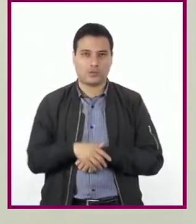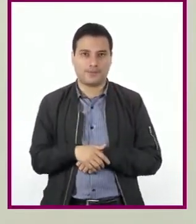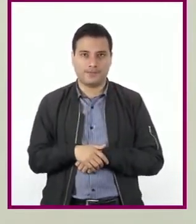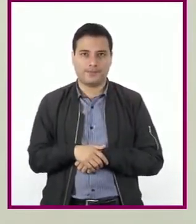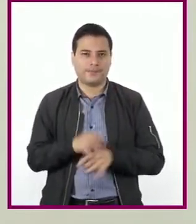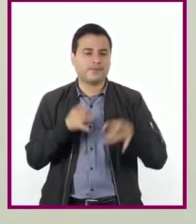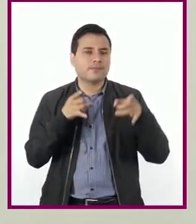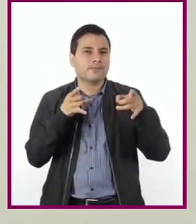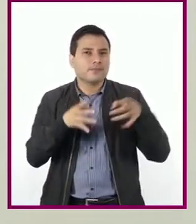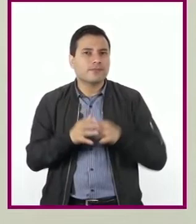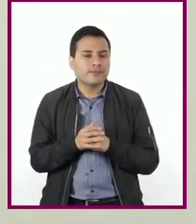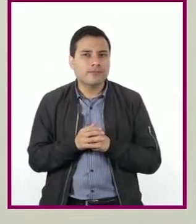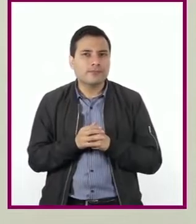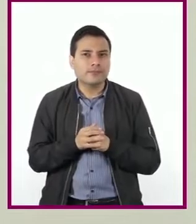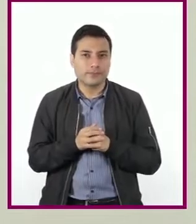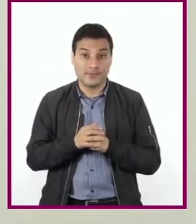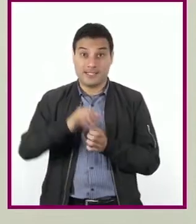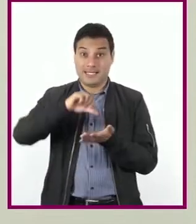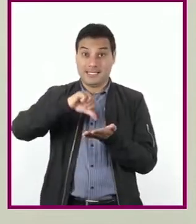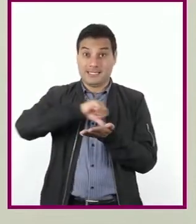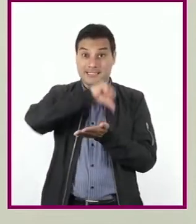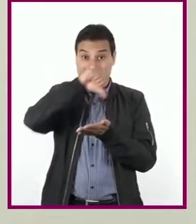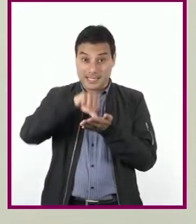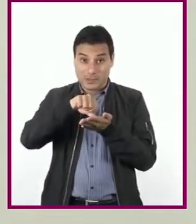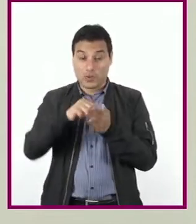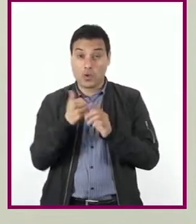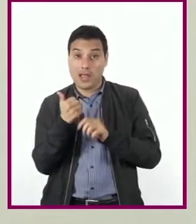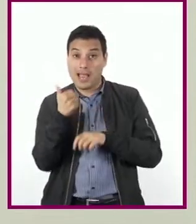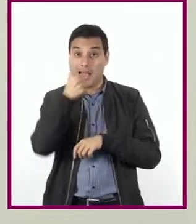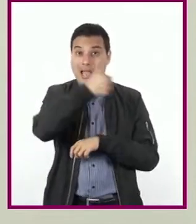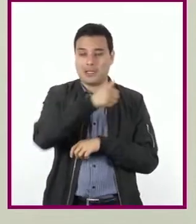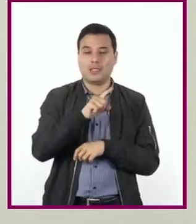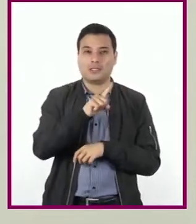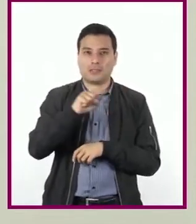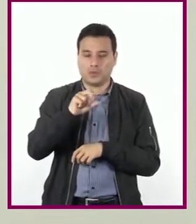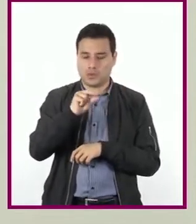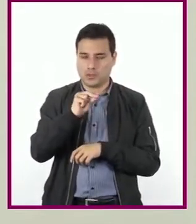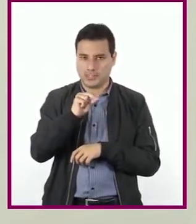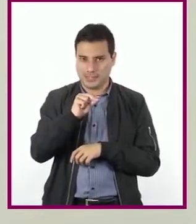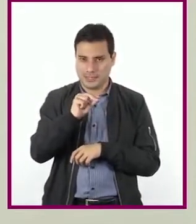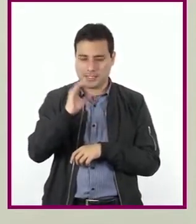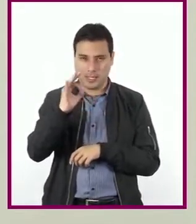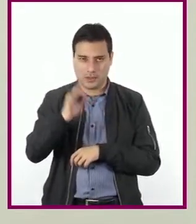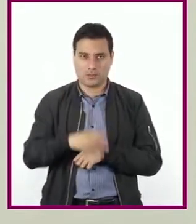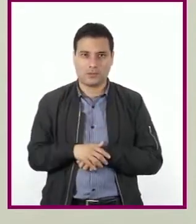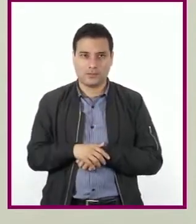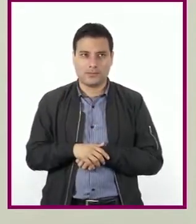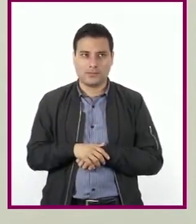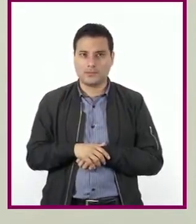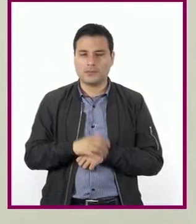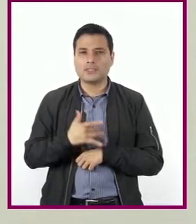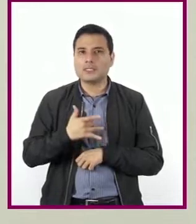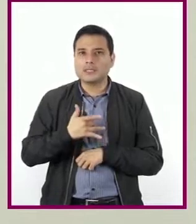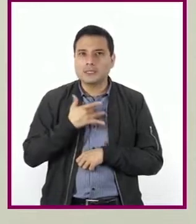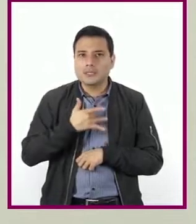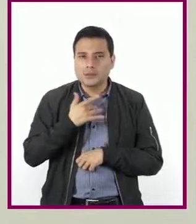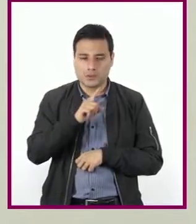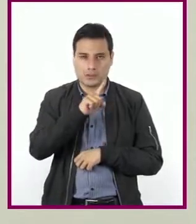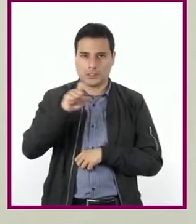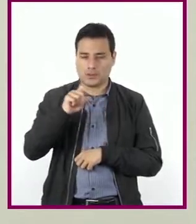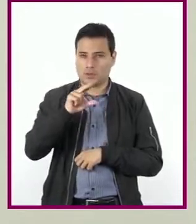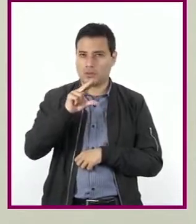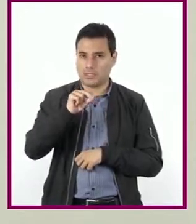dirección desde el centro de los ejes hacia 180 grados. El sentido es de 180